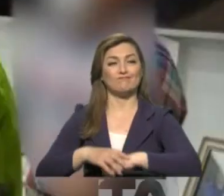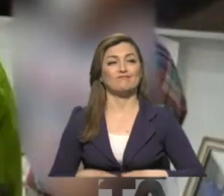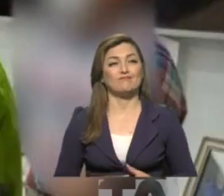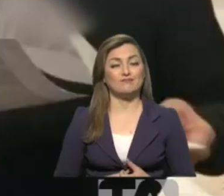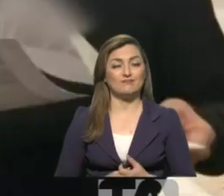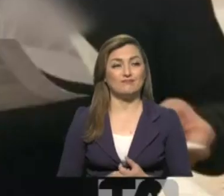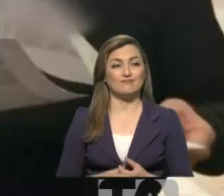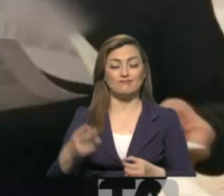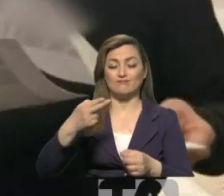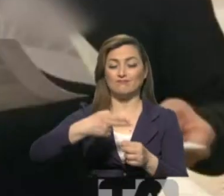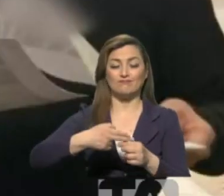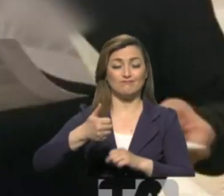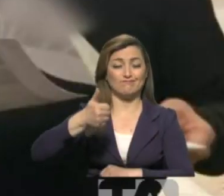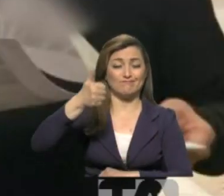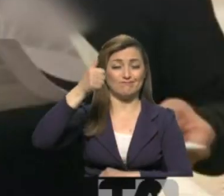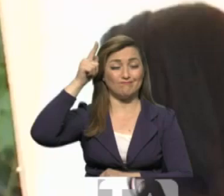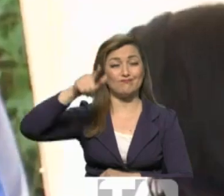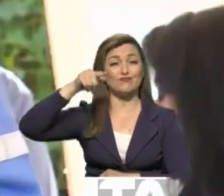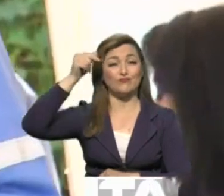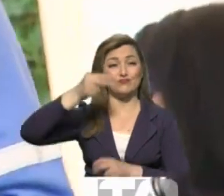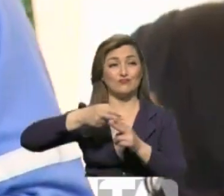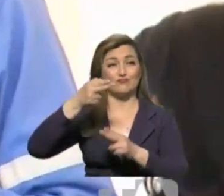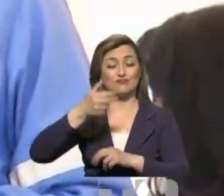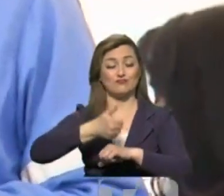Acciones que involucran hoy a altas autoridades y ex